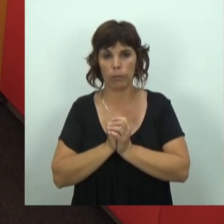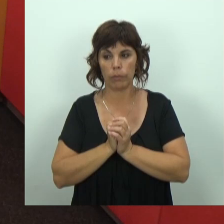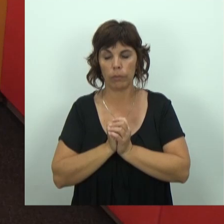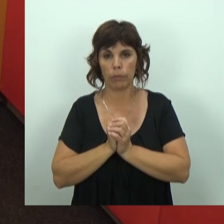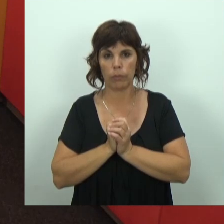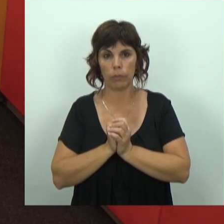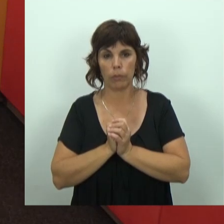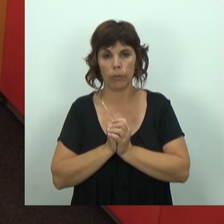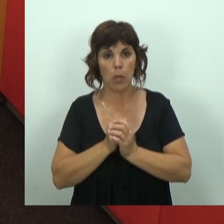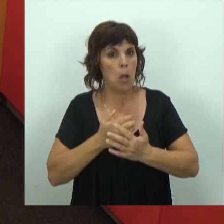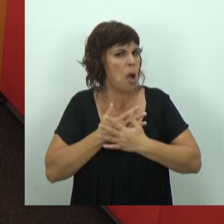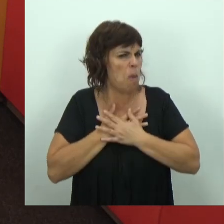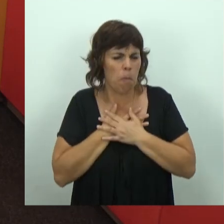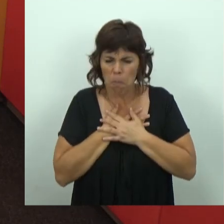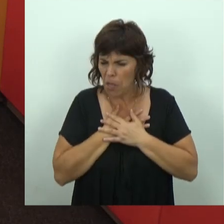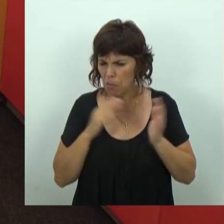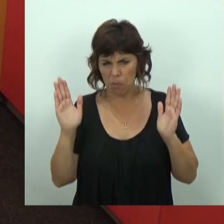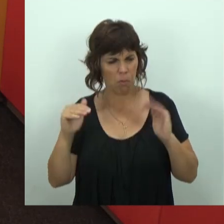que no requiere pasión,